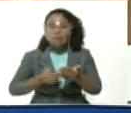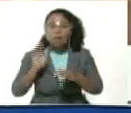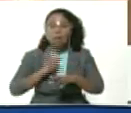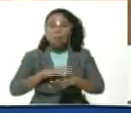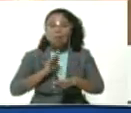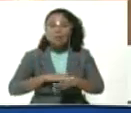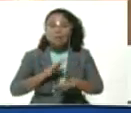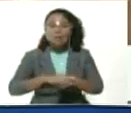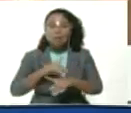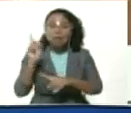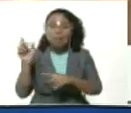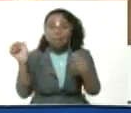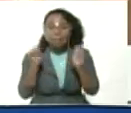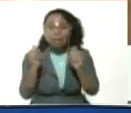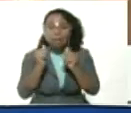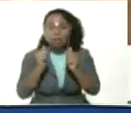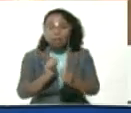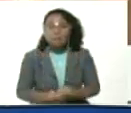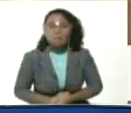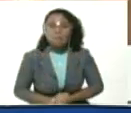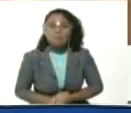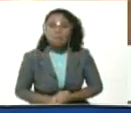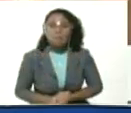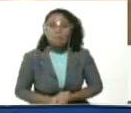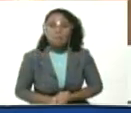está sucediendo en Mérida.